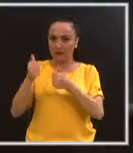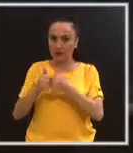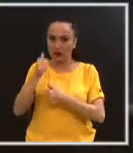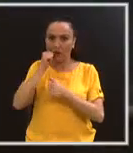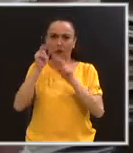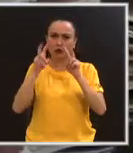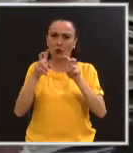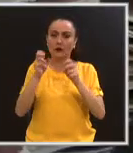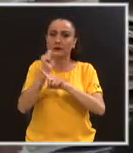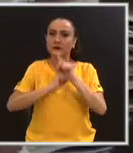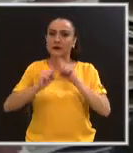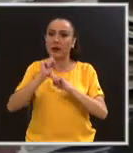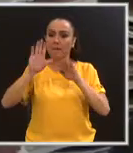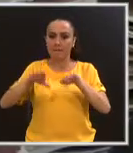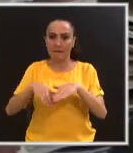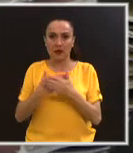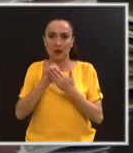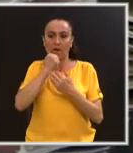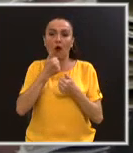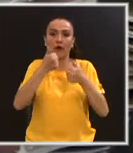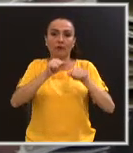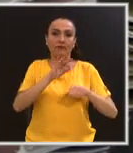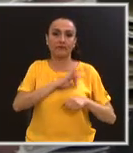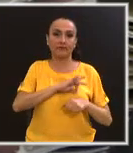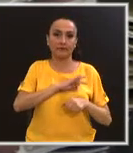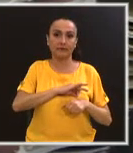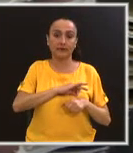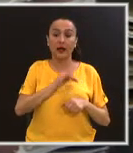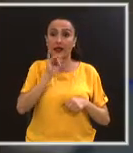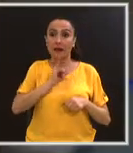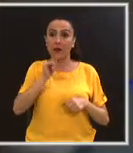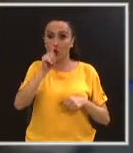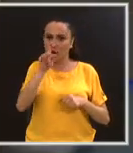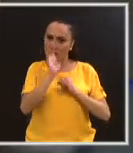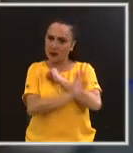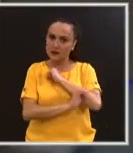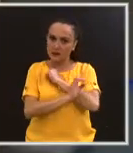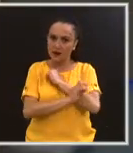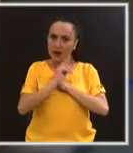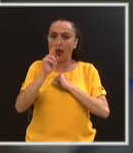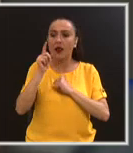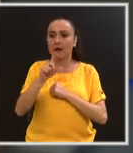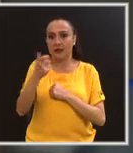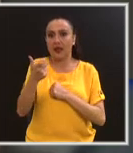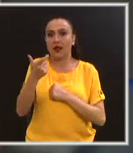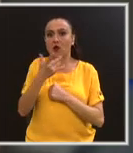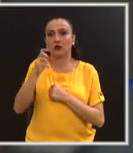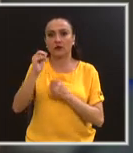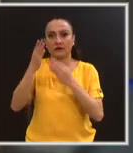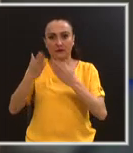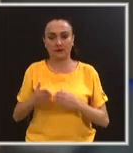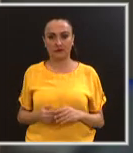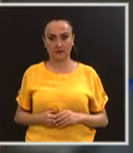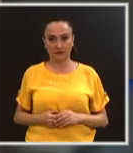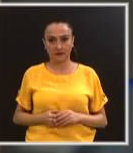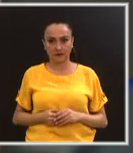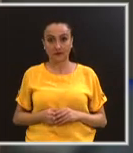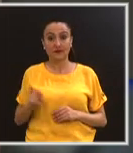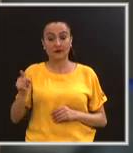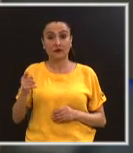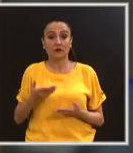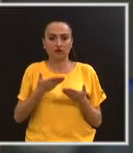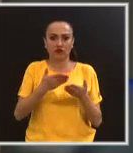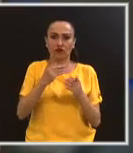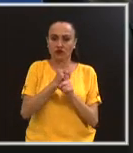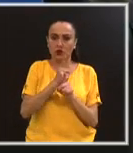aparentes casos de matrimonios por conveniencia que dan pie a que un extranjero se naturalice como costarricense eso da un